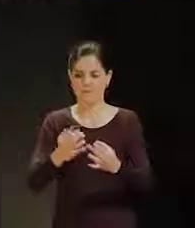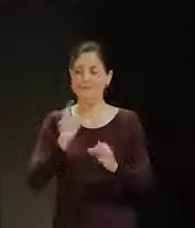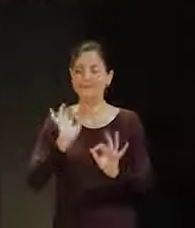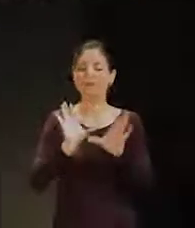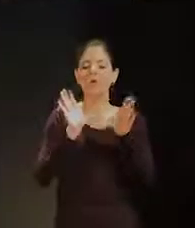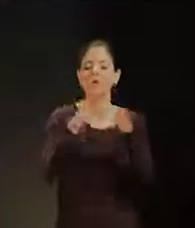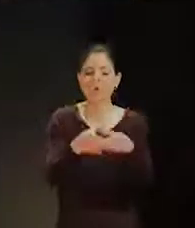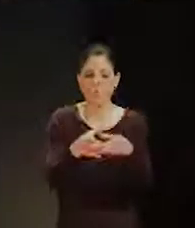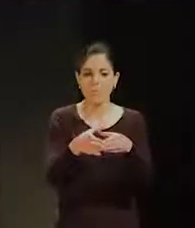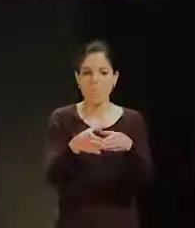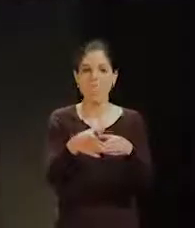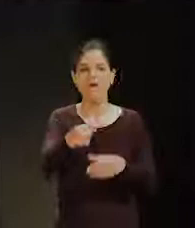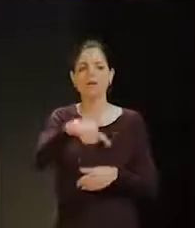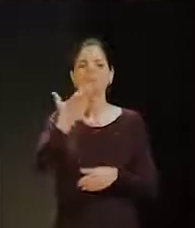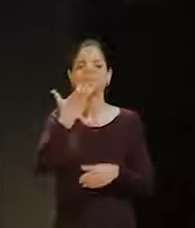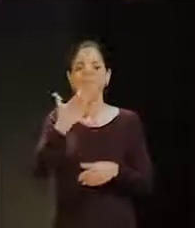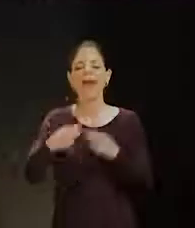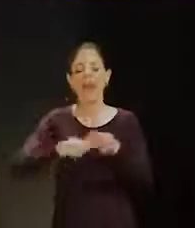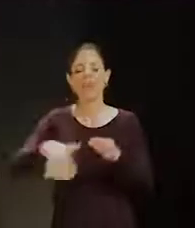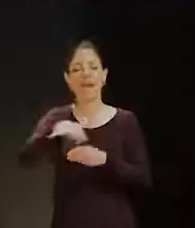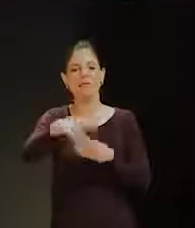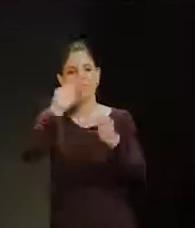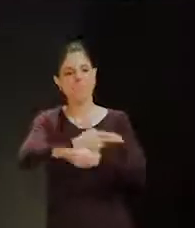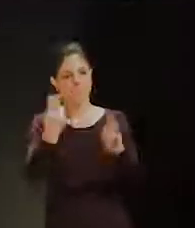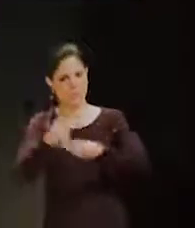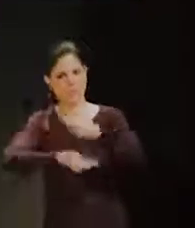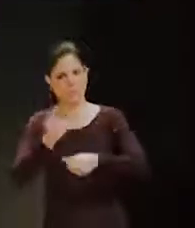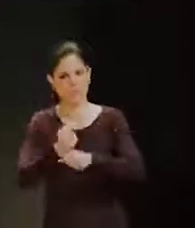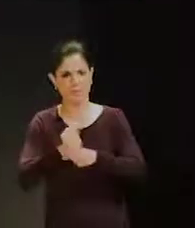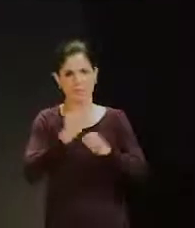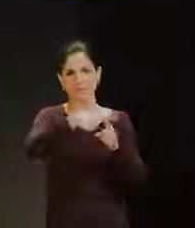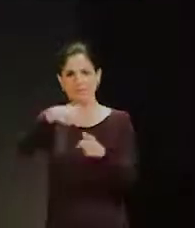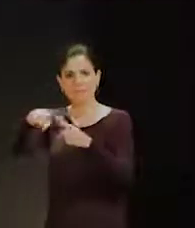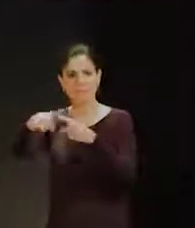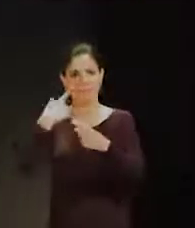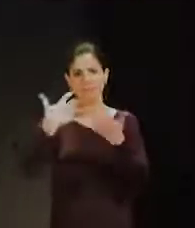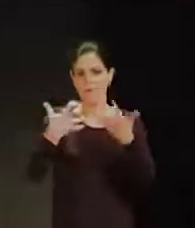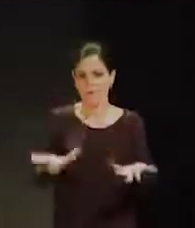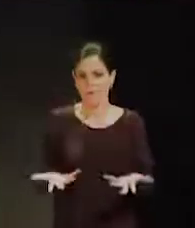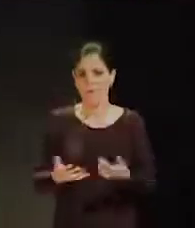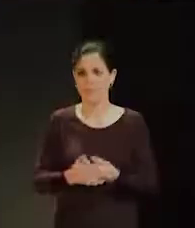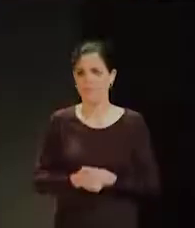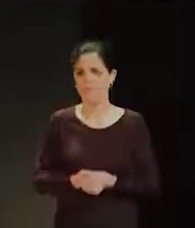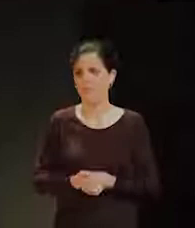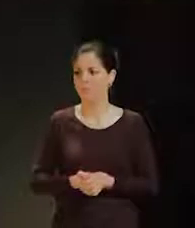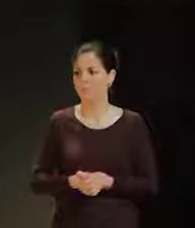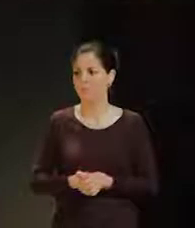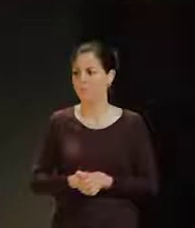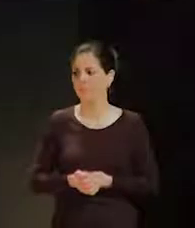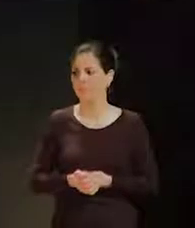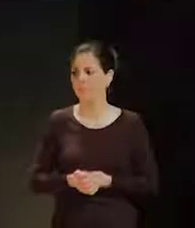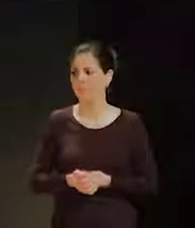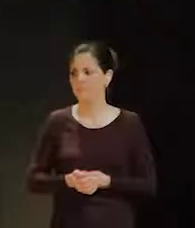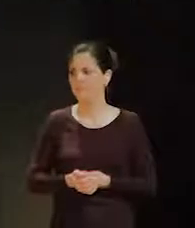la comunidad y si lo habéis hecho en el espacio público, diferentes obras vuestras?